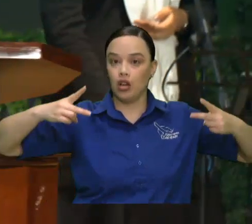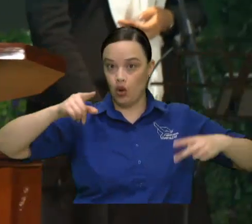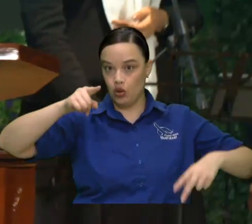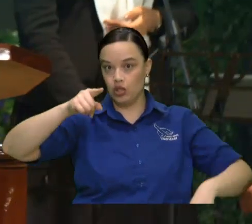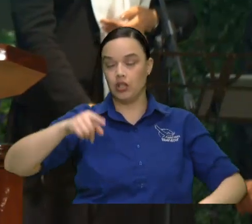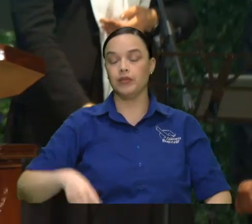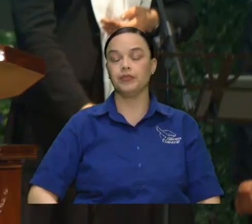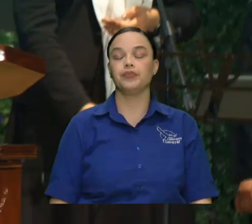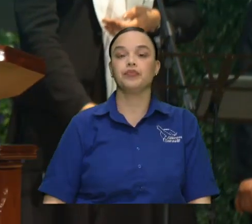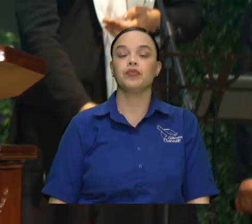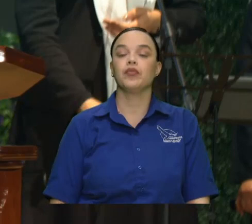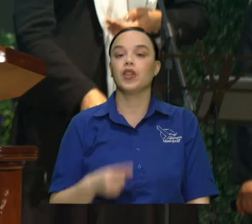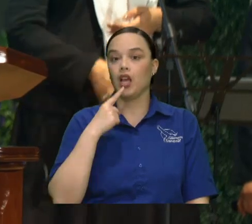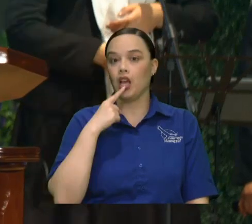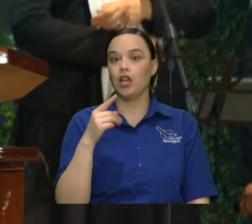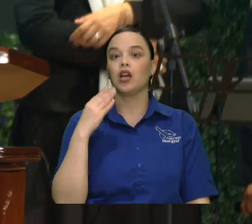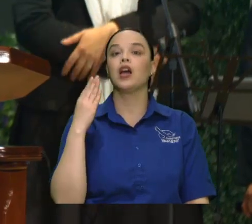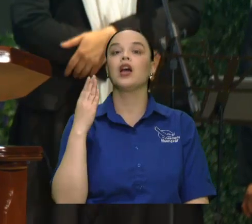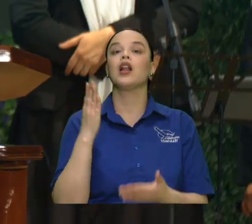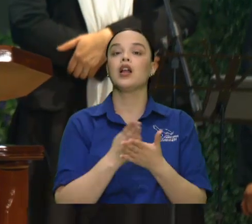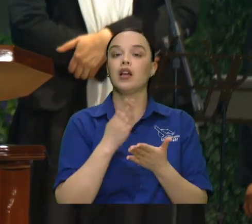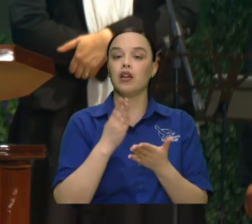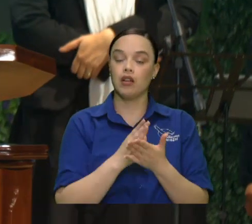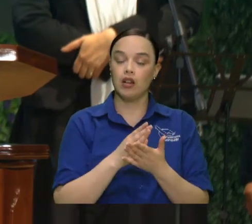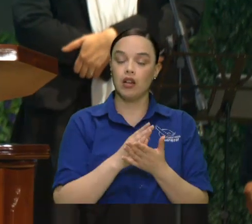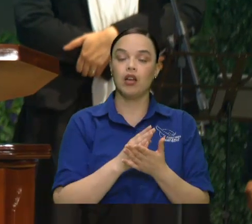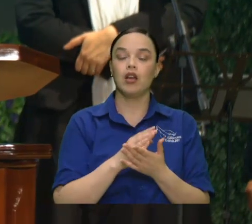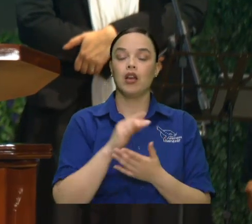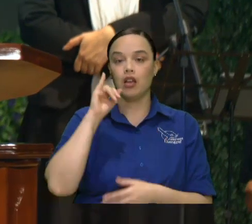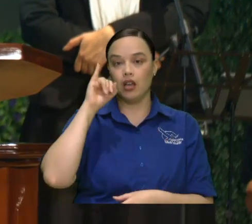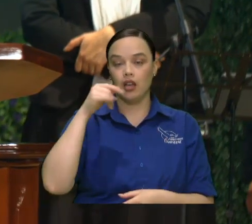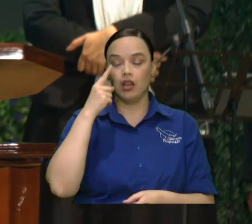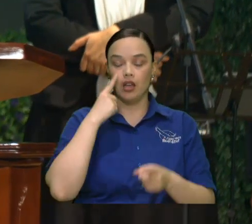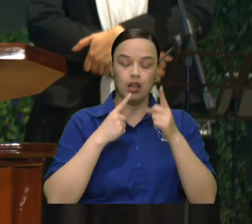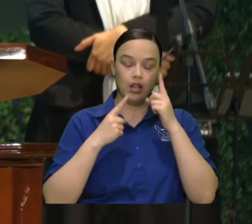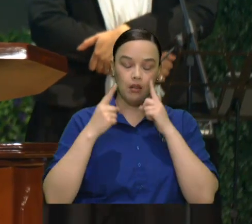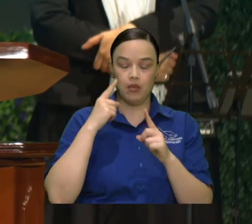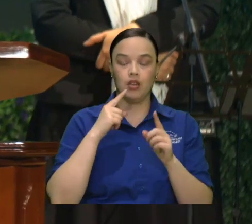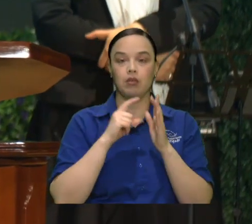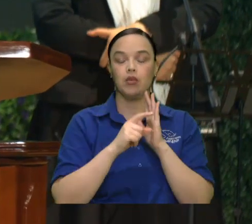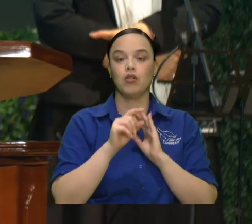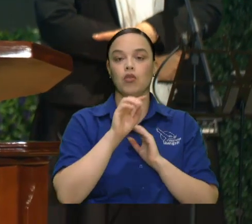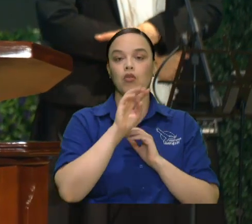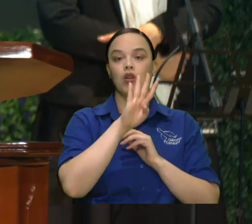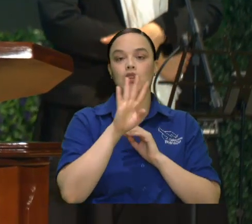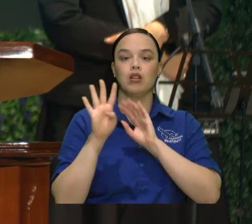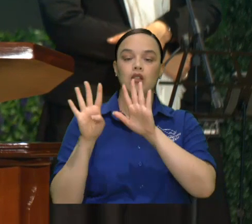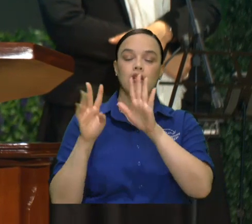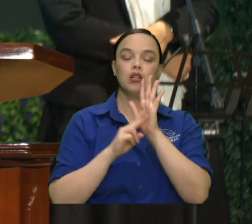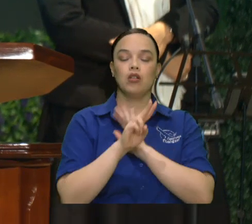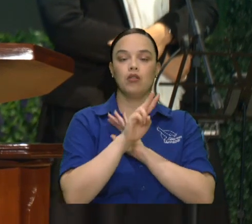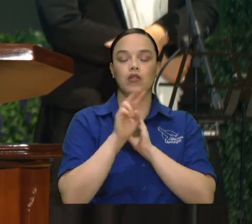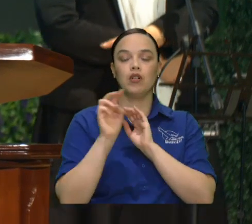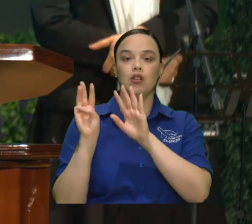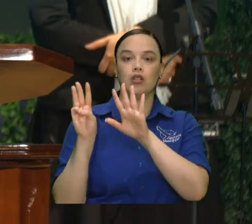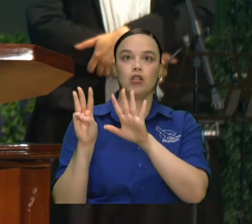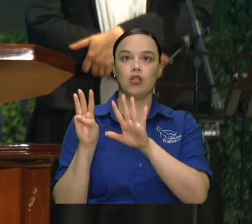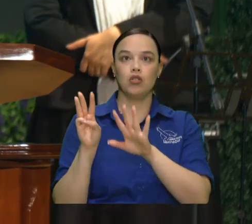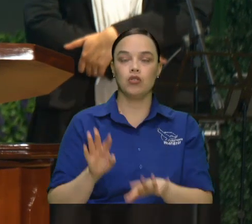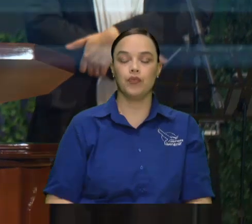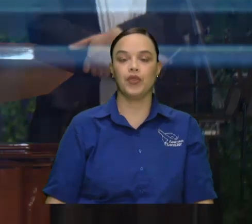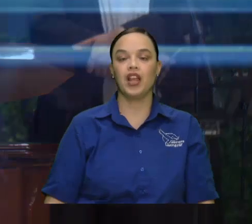porque dice la palabra y jeremías 49-28 gloria al señor acerca de sedar y de los